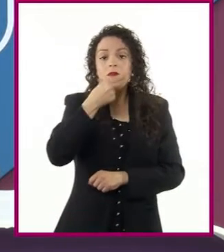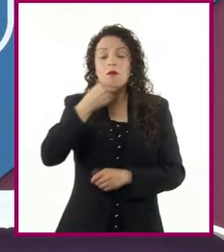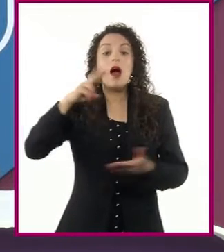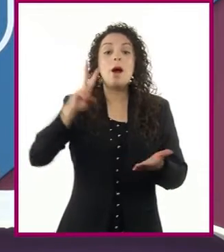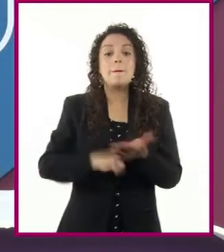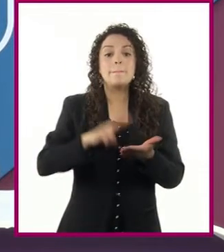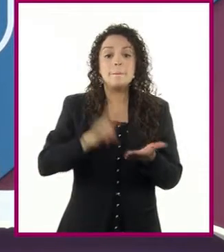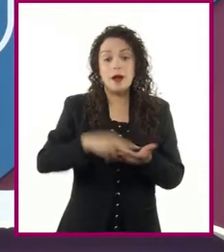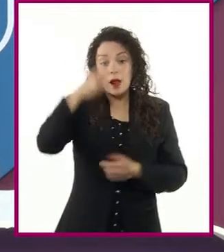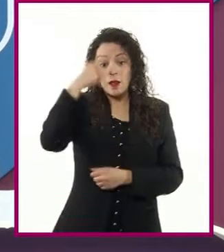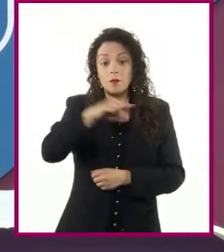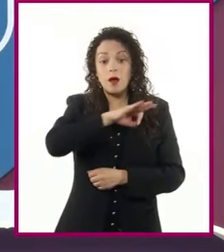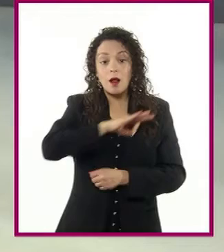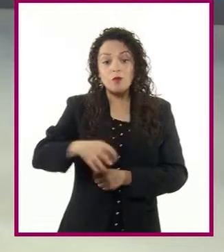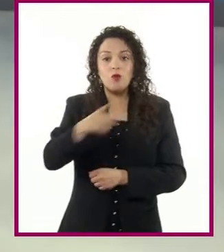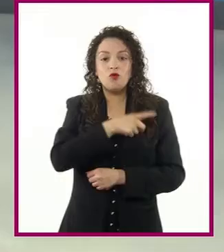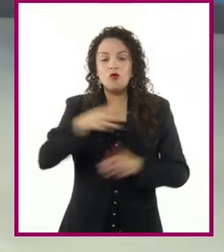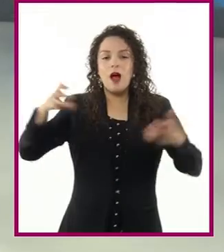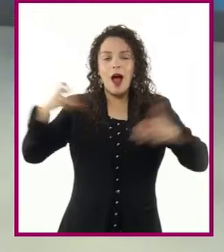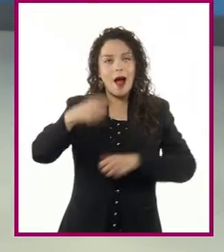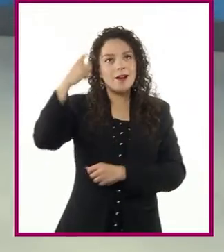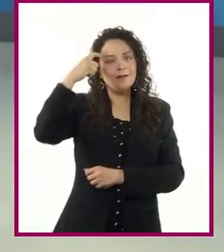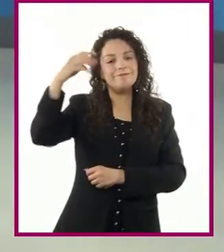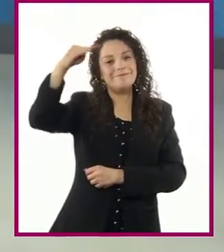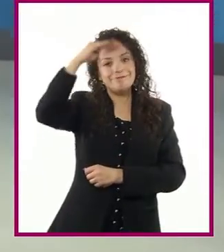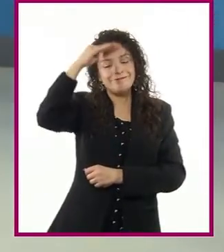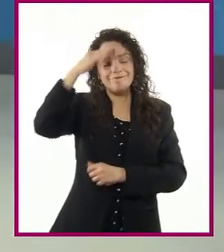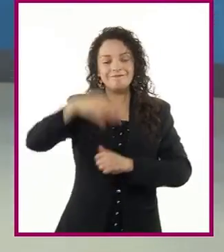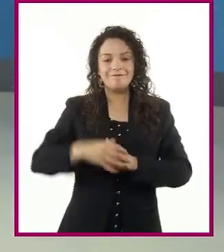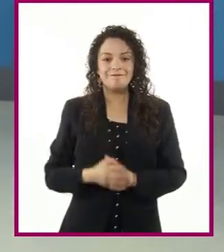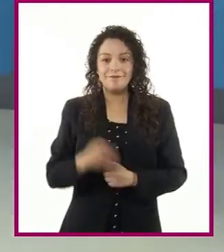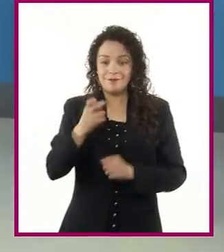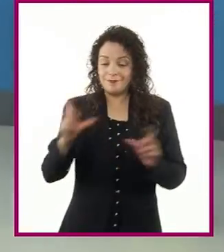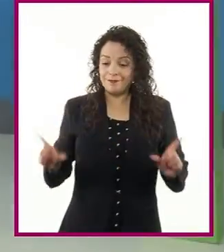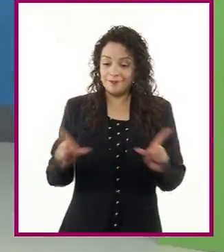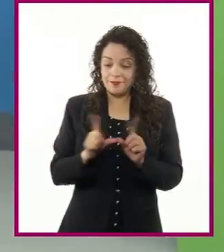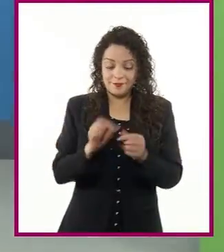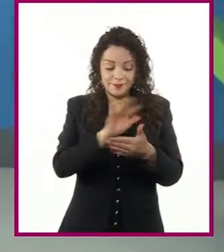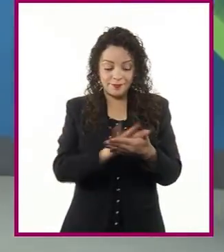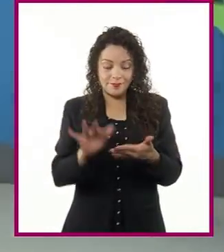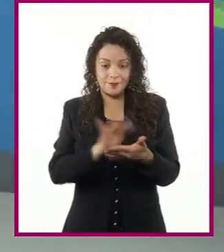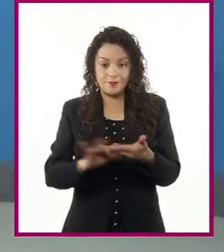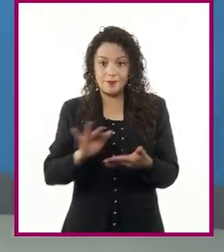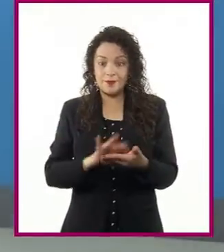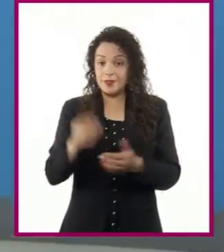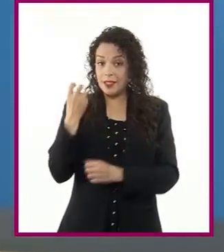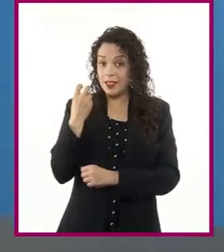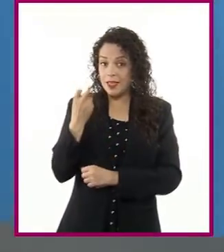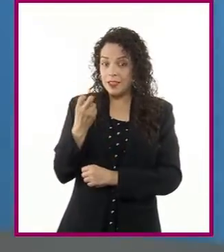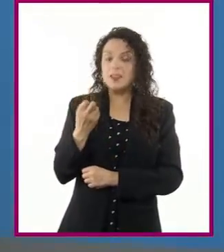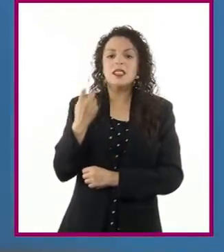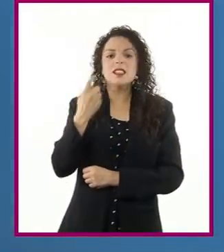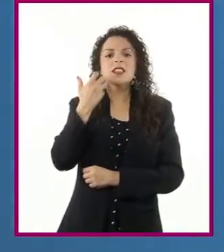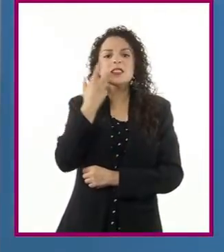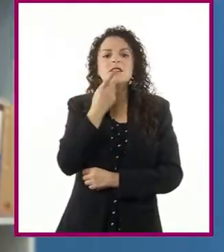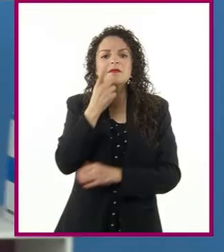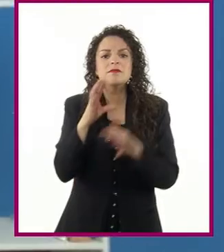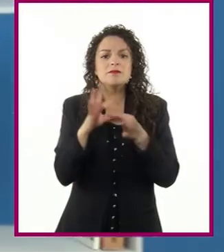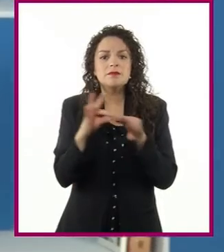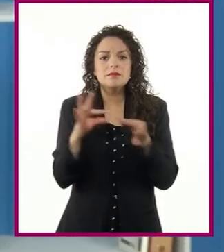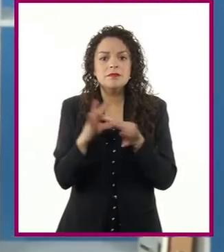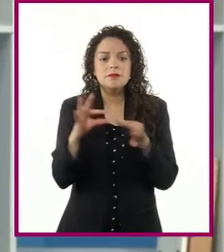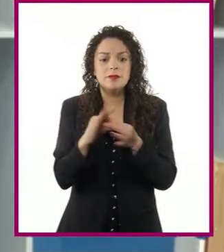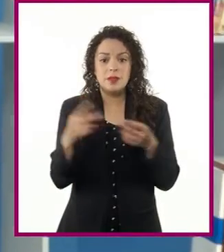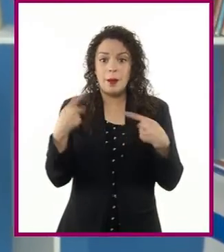vocación a pensar por sí mismo. Hasta aquí la lectura. El texto que acabamos de escuchar nos habla de cómo los